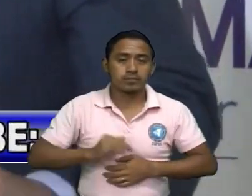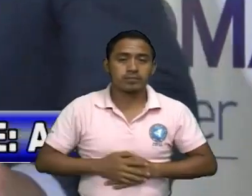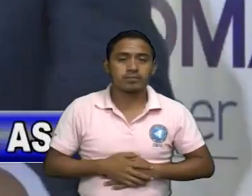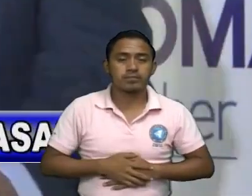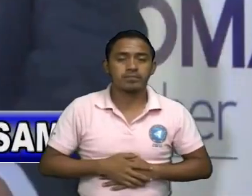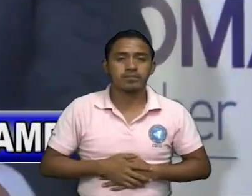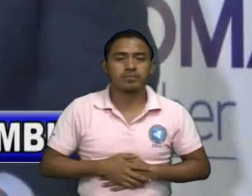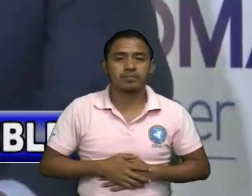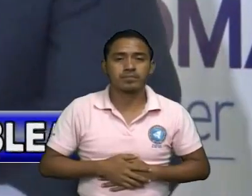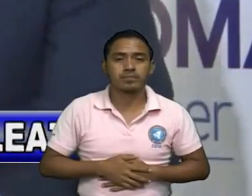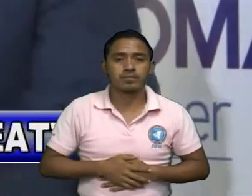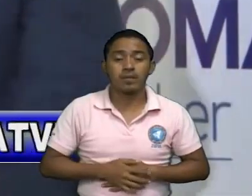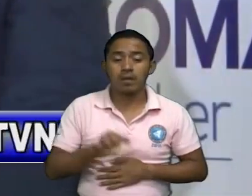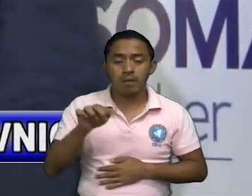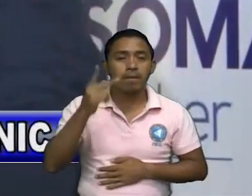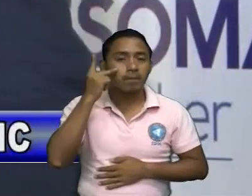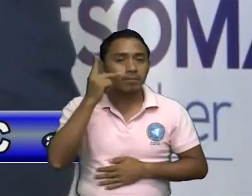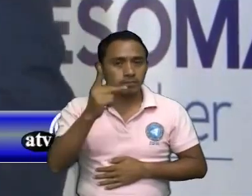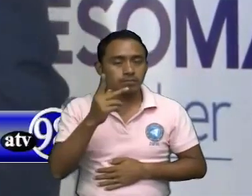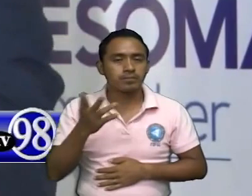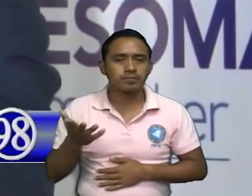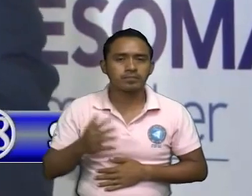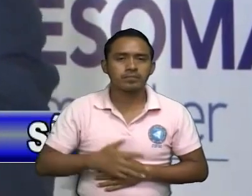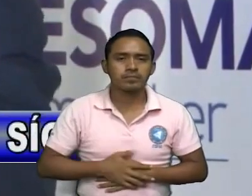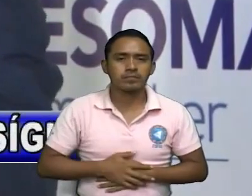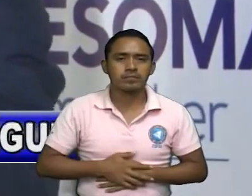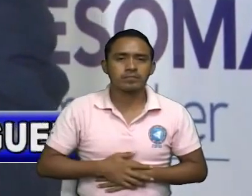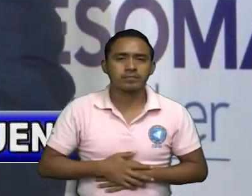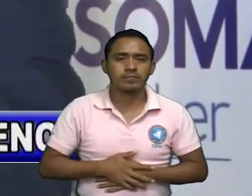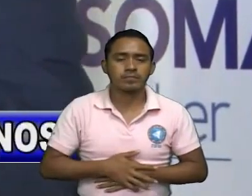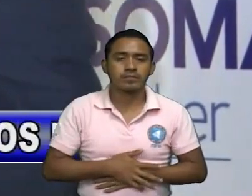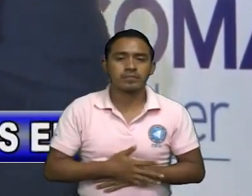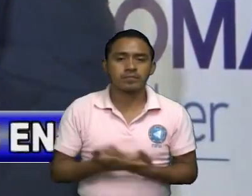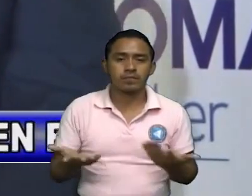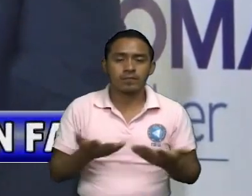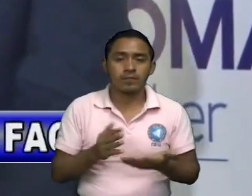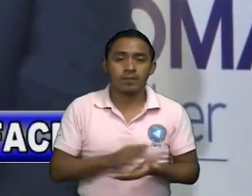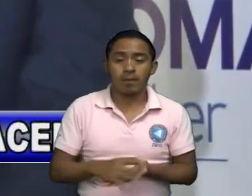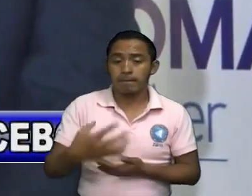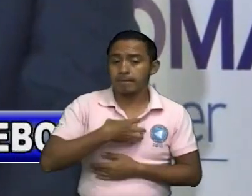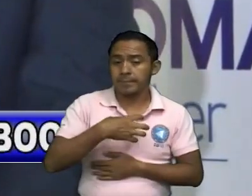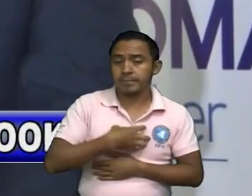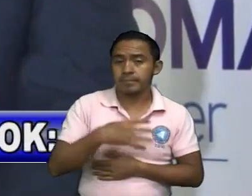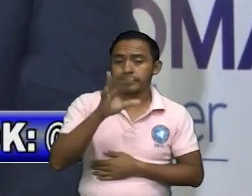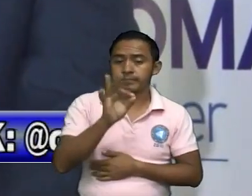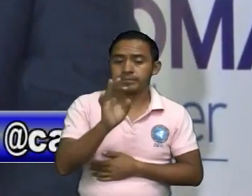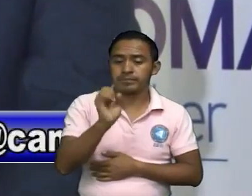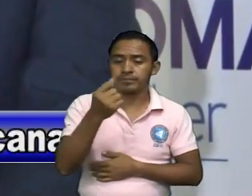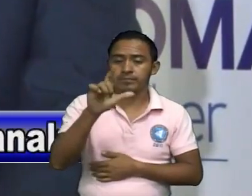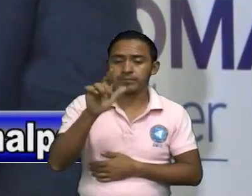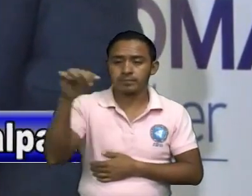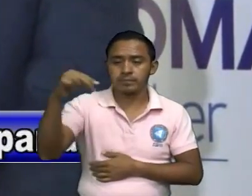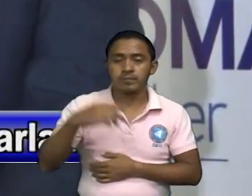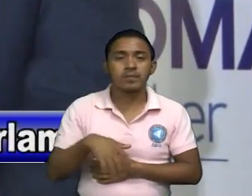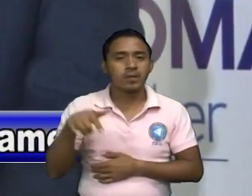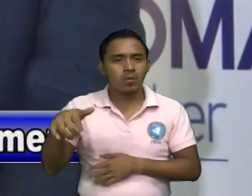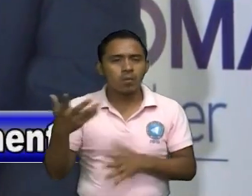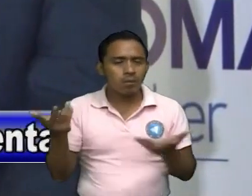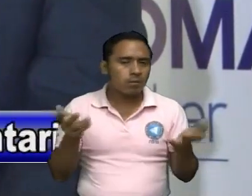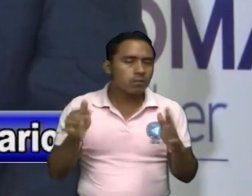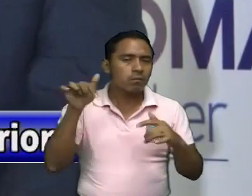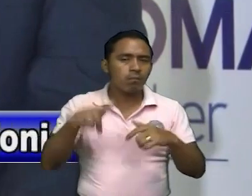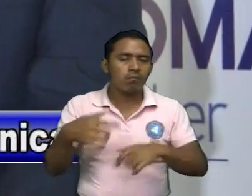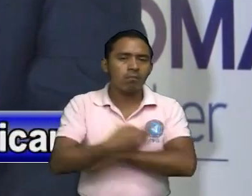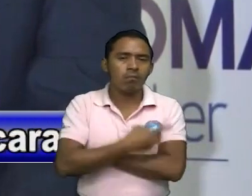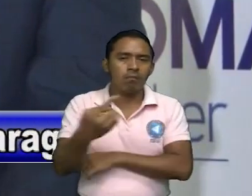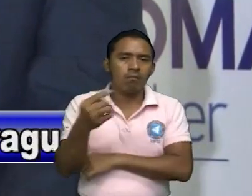Con eso podemos ver que el piso del FSLN en estas circunstancias hoy